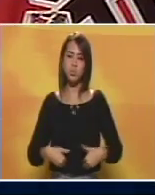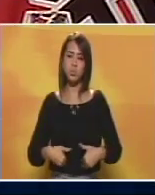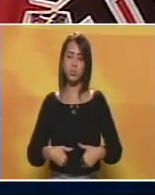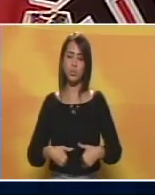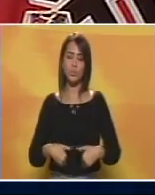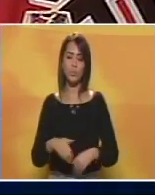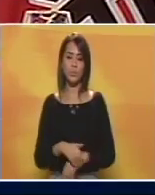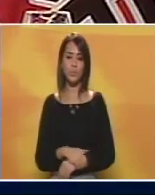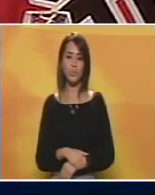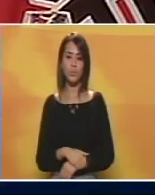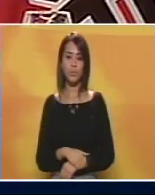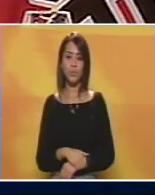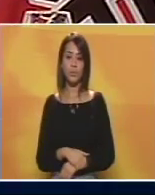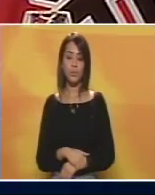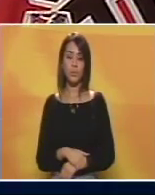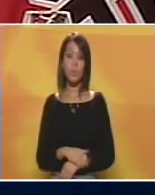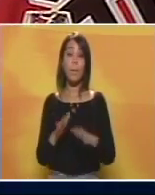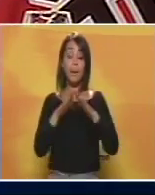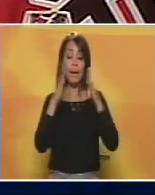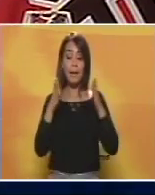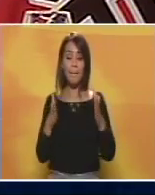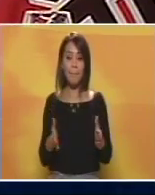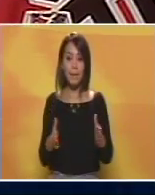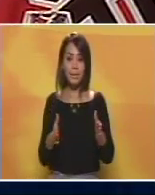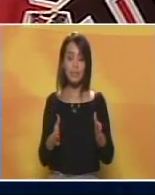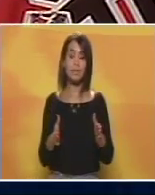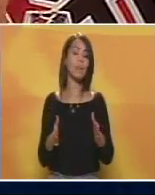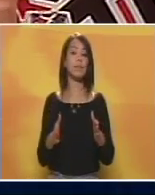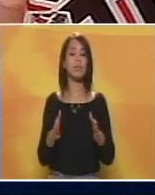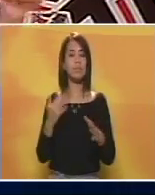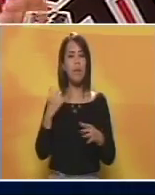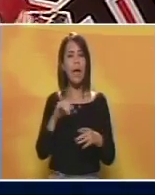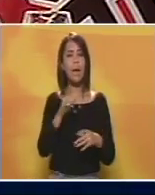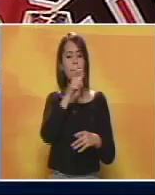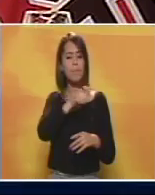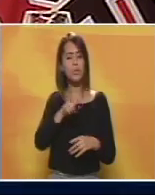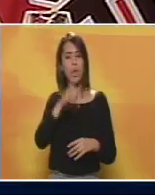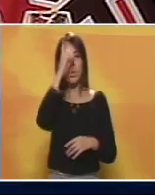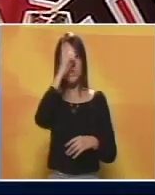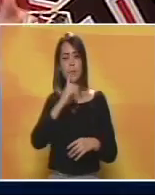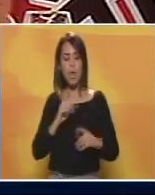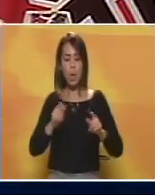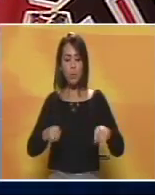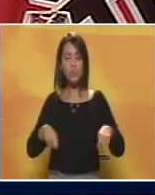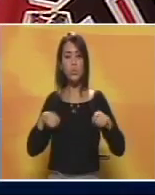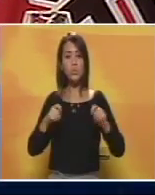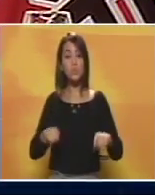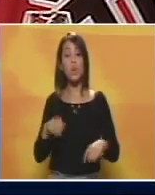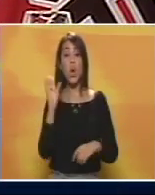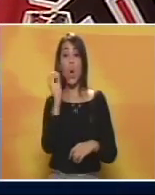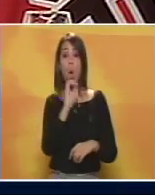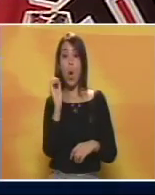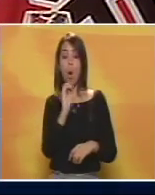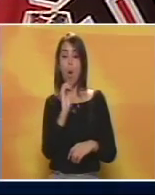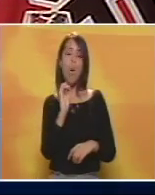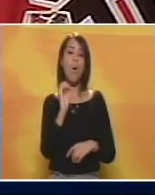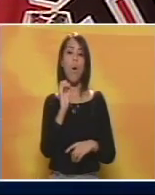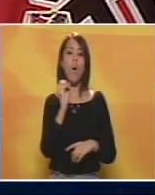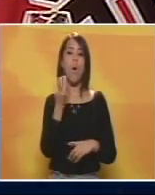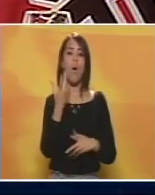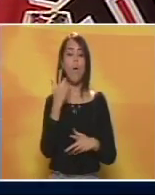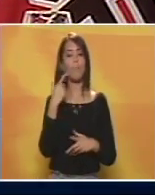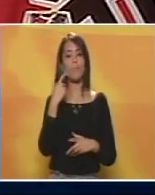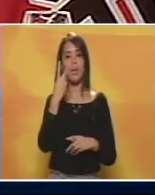el mayor esfuerzo posible para que las mesas donde haya personas con discapacidad motora o discapacidad visual